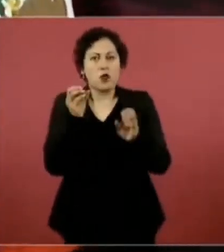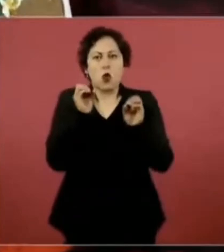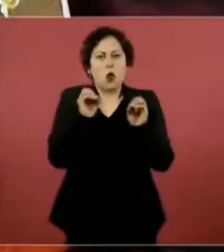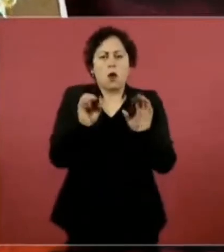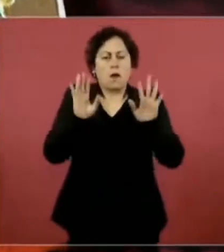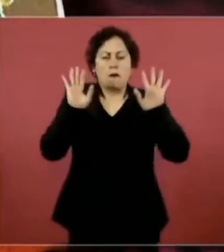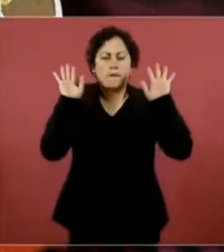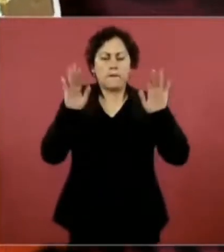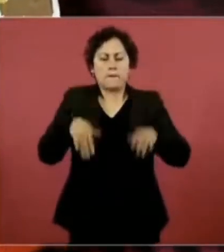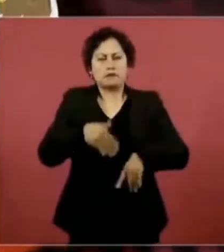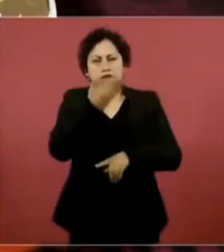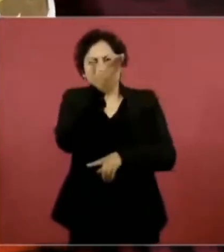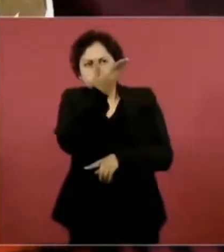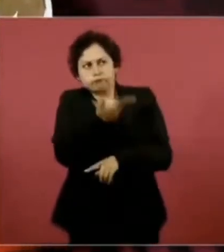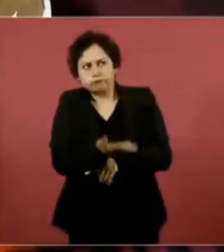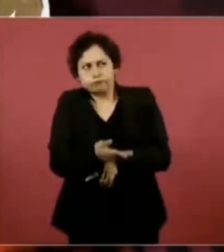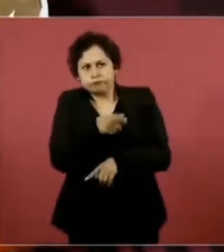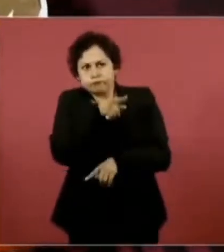muy